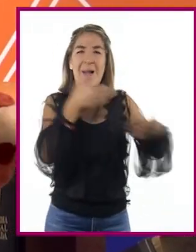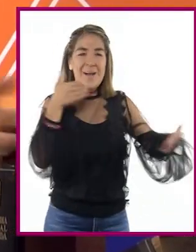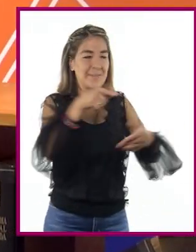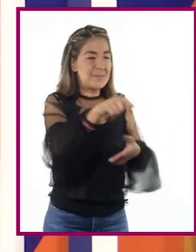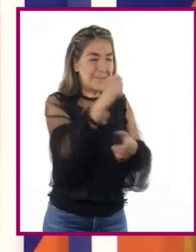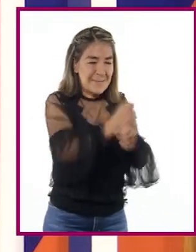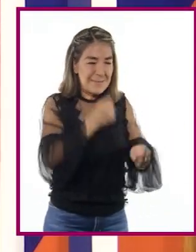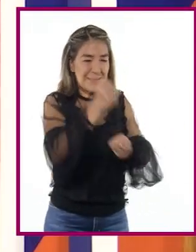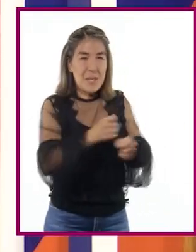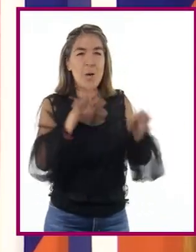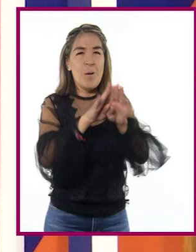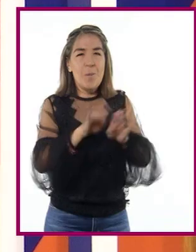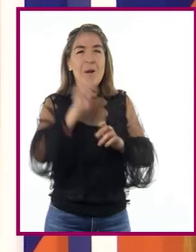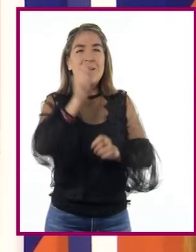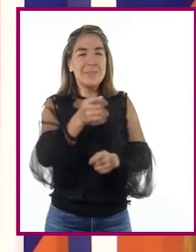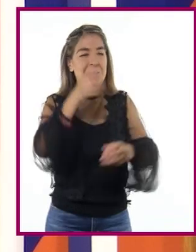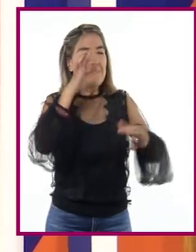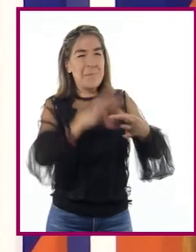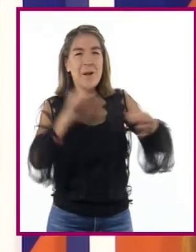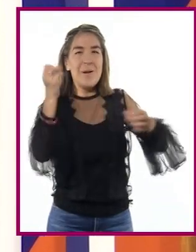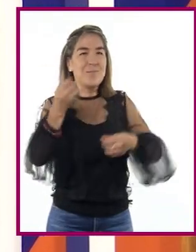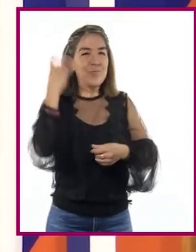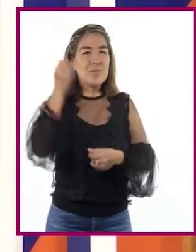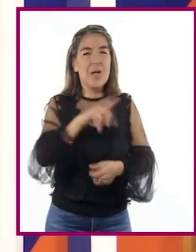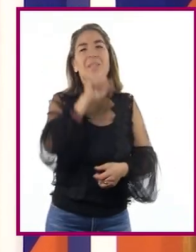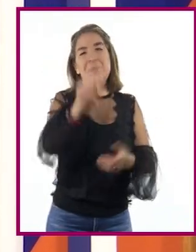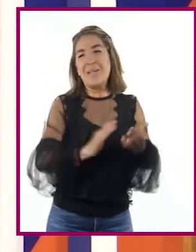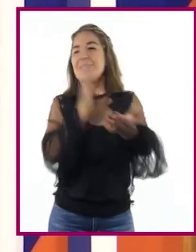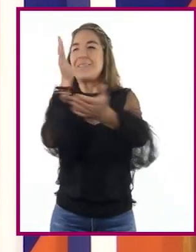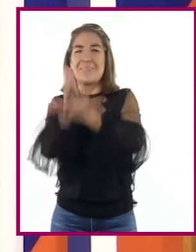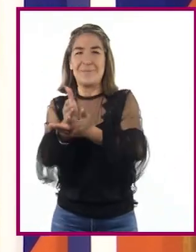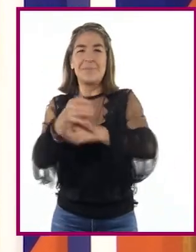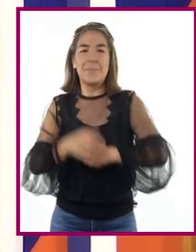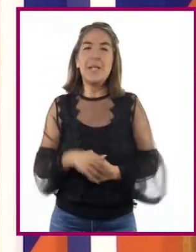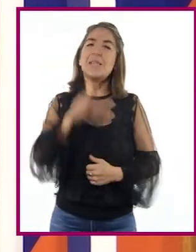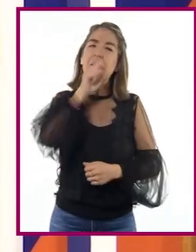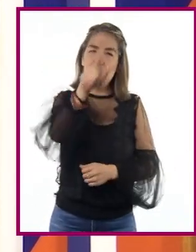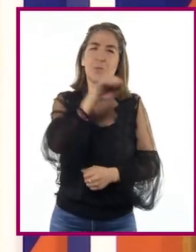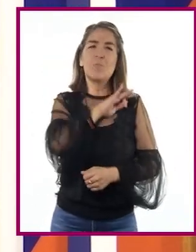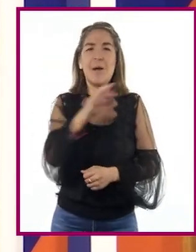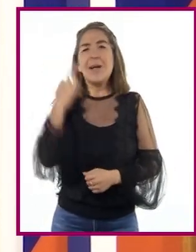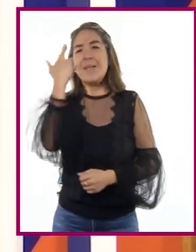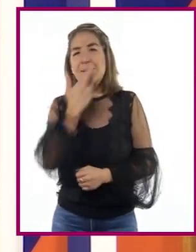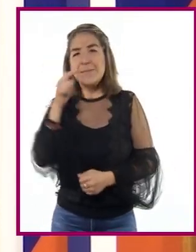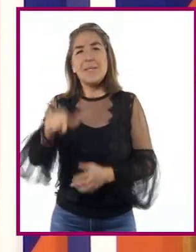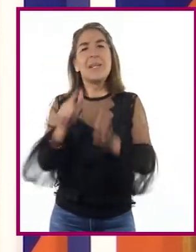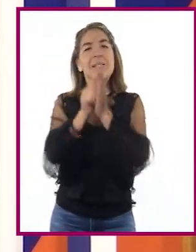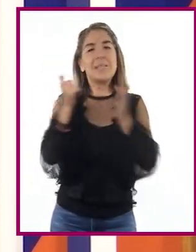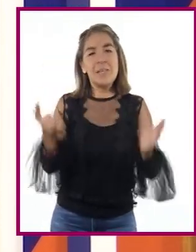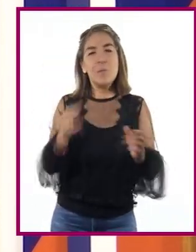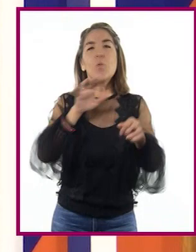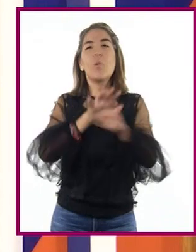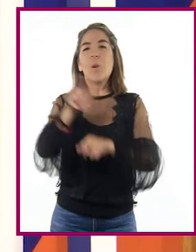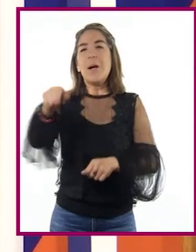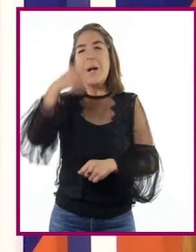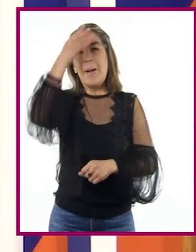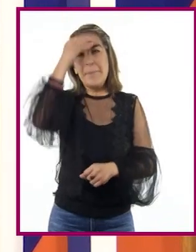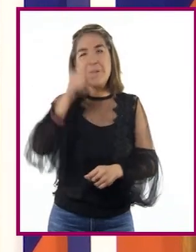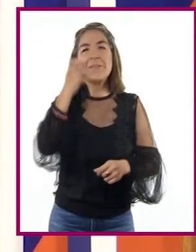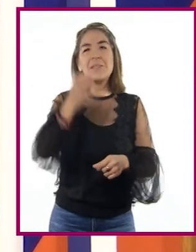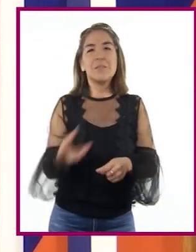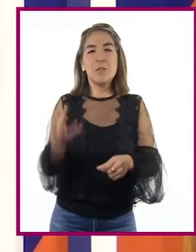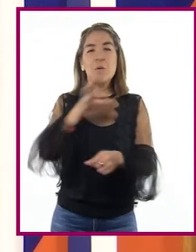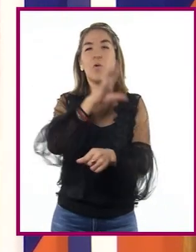su discurso. Además, no olviden revisar su libro de texto, revisando el aprendizaje esperado y complementando con